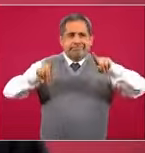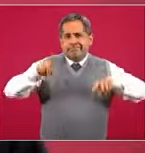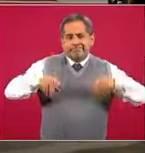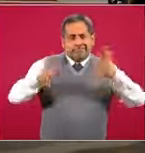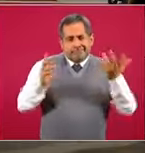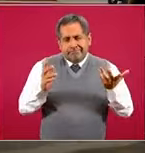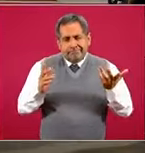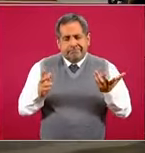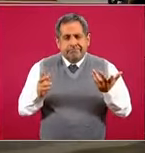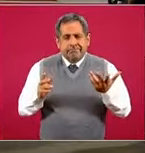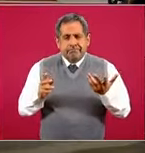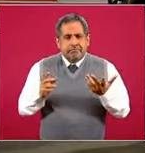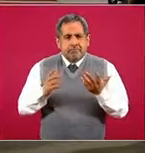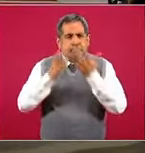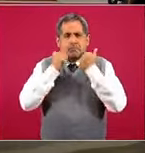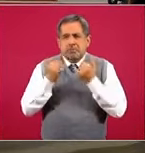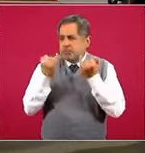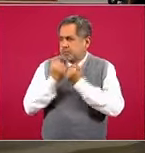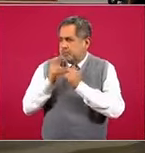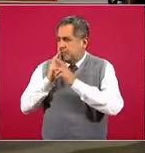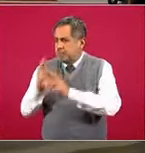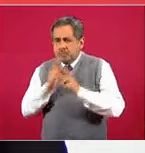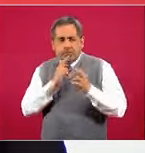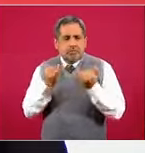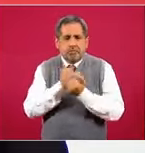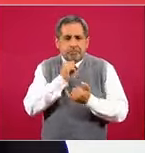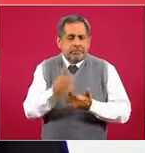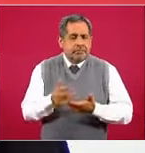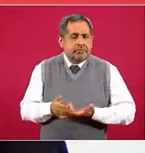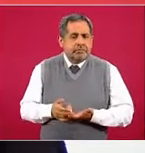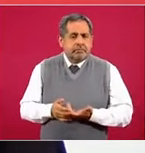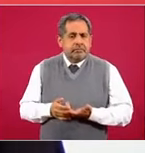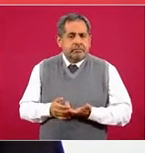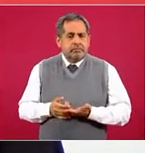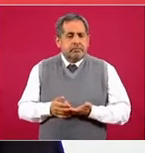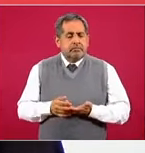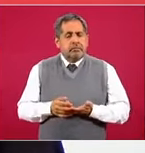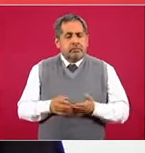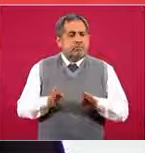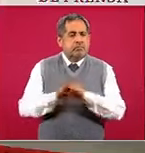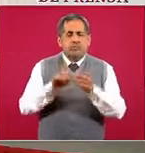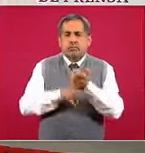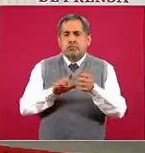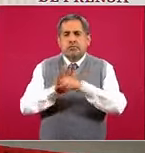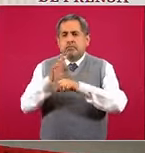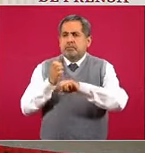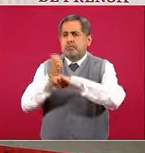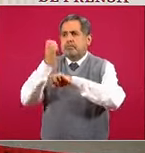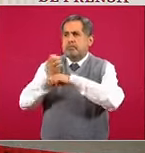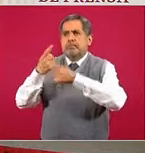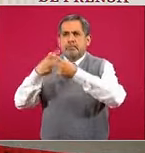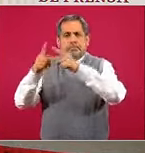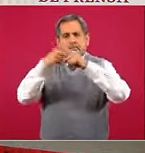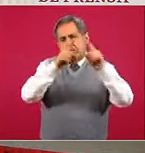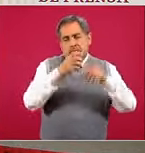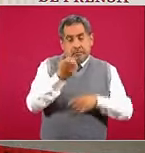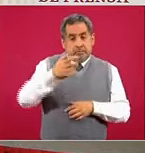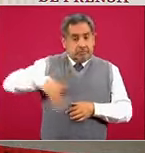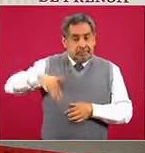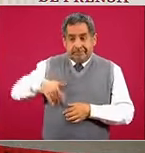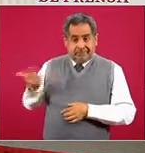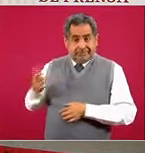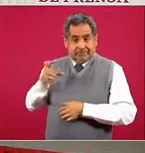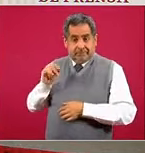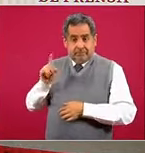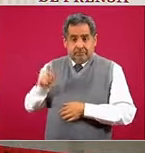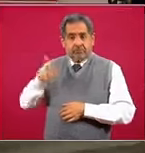el mismo resultado en otras. Por eso, cada una de las entidades, y por eso también la competencia que comentaba ahorita el doctor